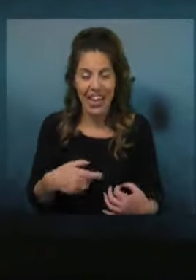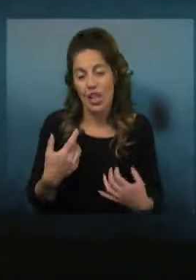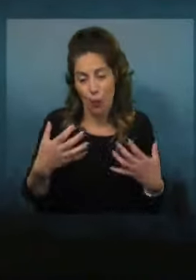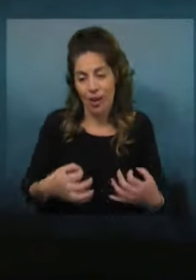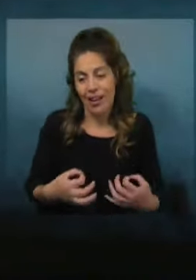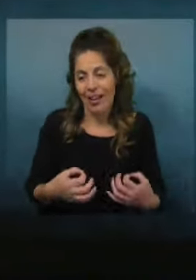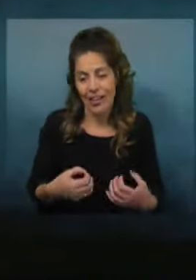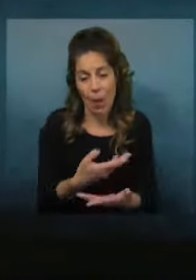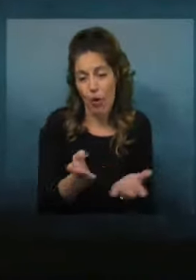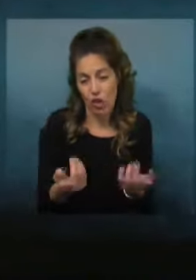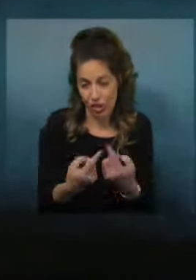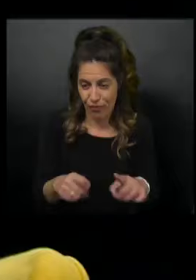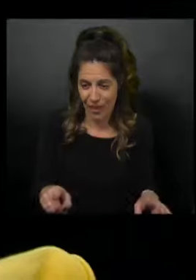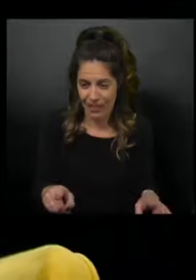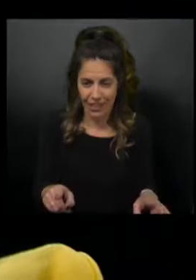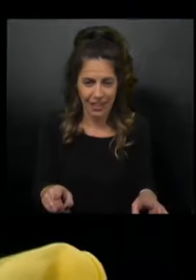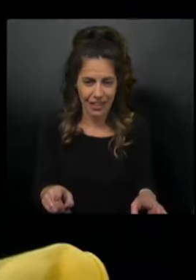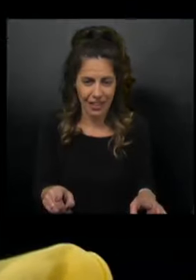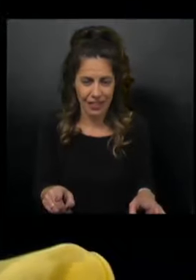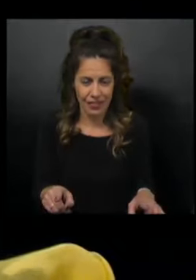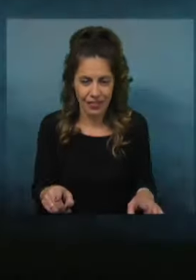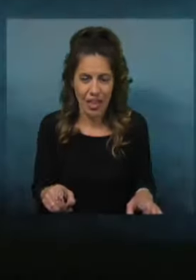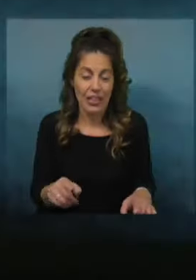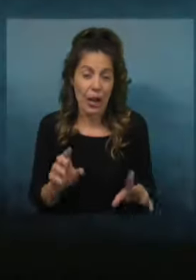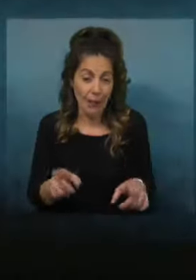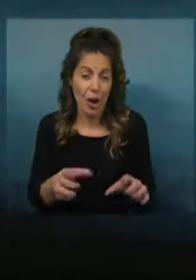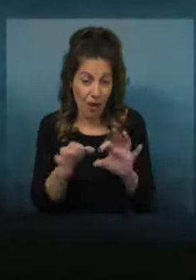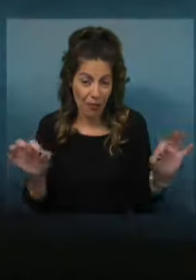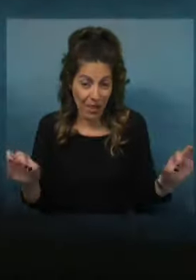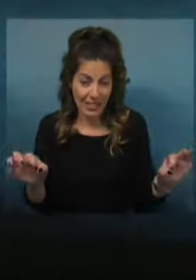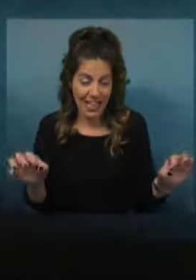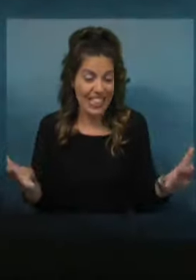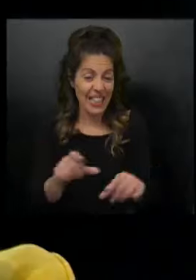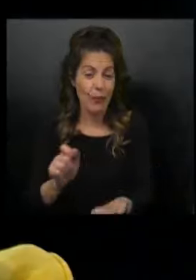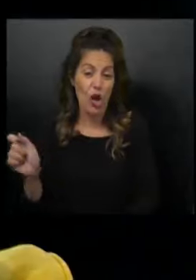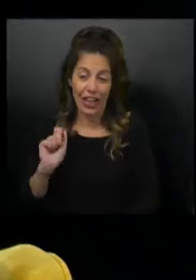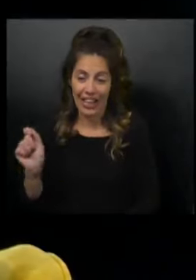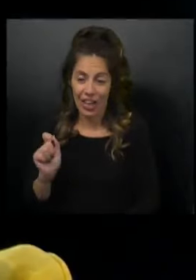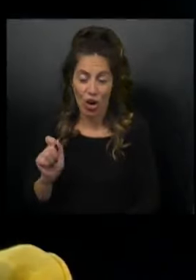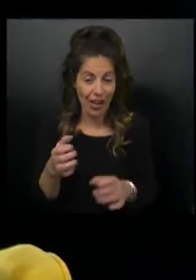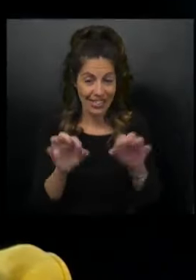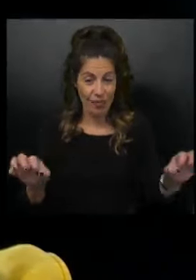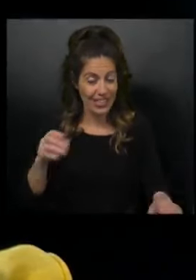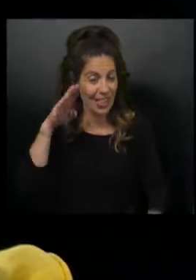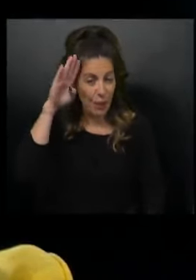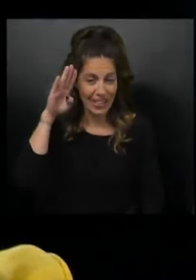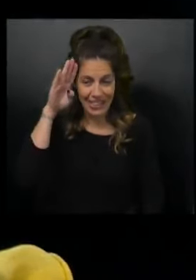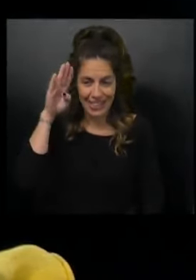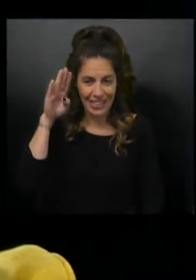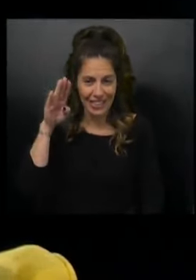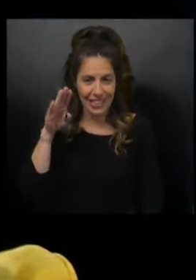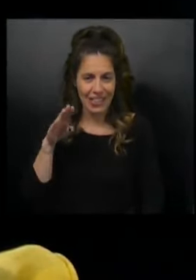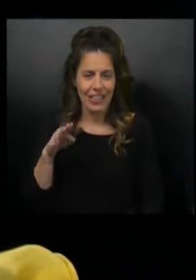muestra otras cosas el famoso se acabó el recreo Exacto se acabó la frase de de marini esa ahora